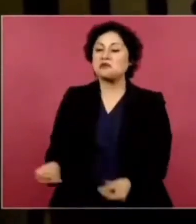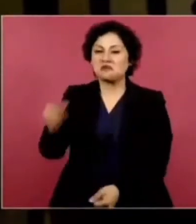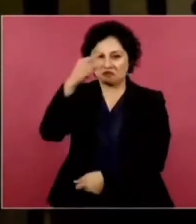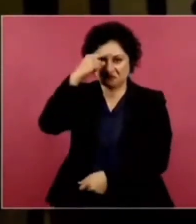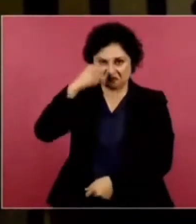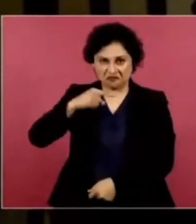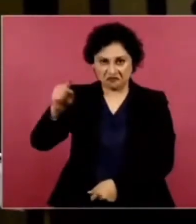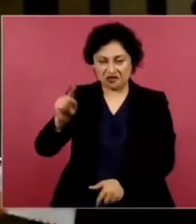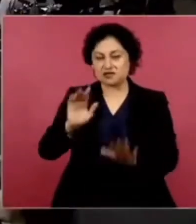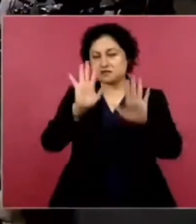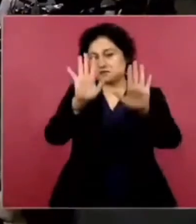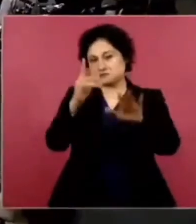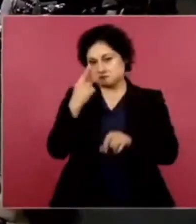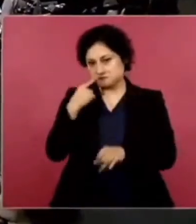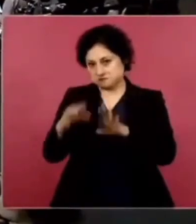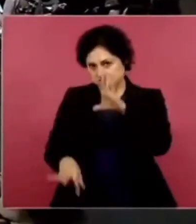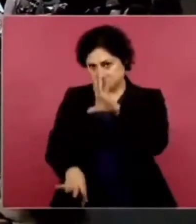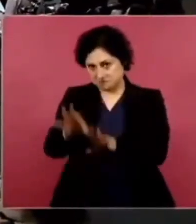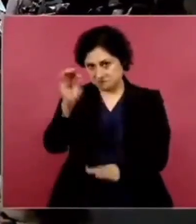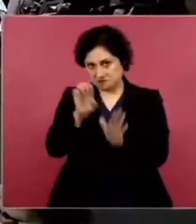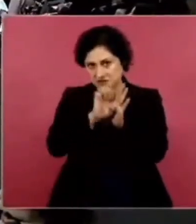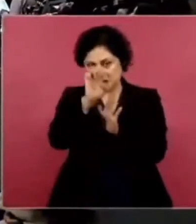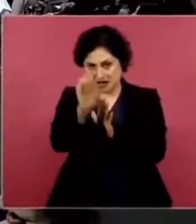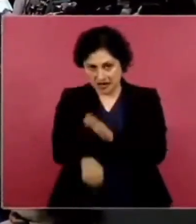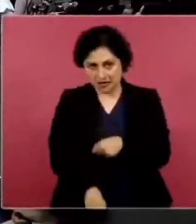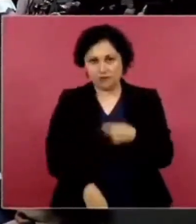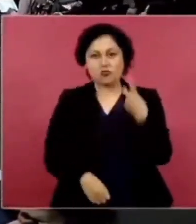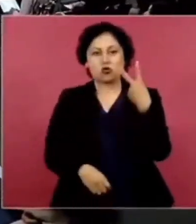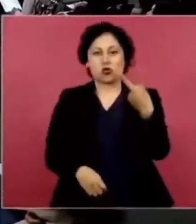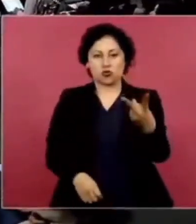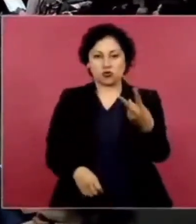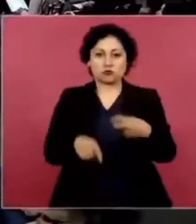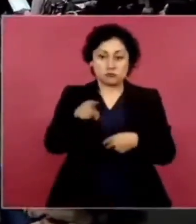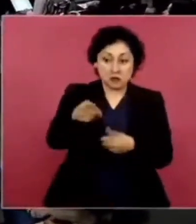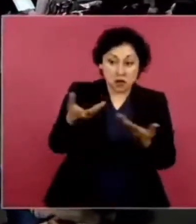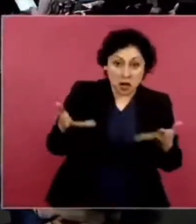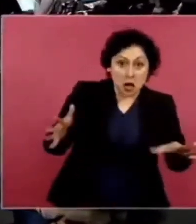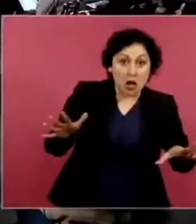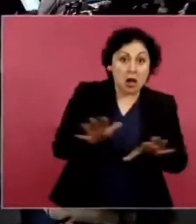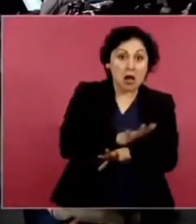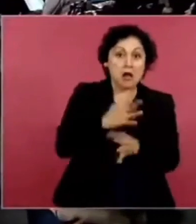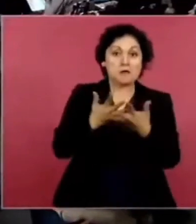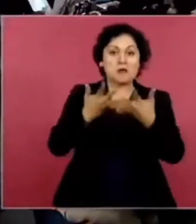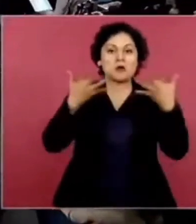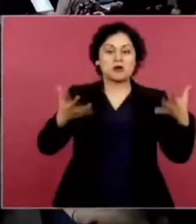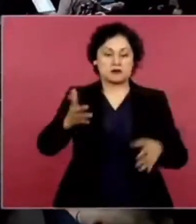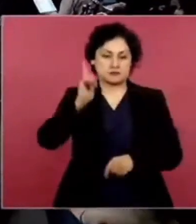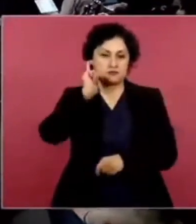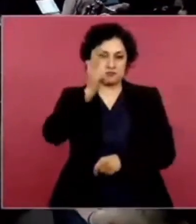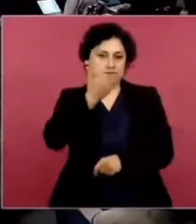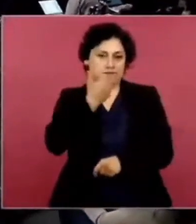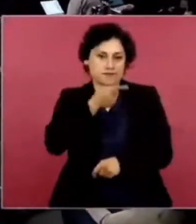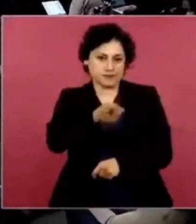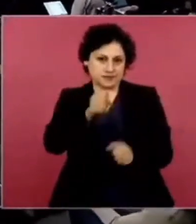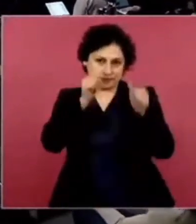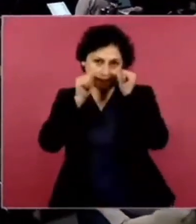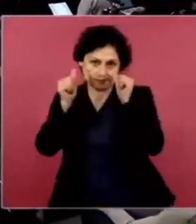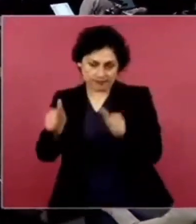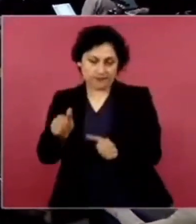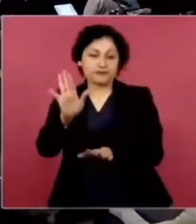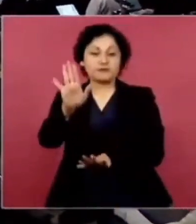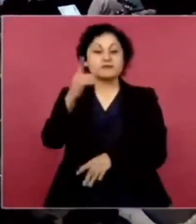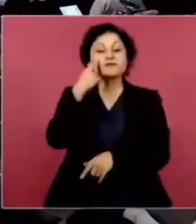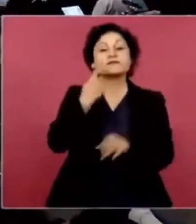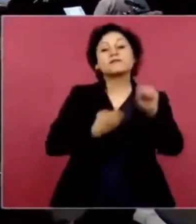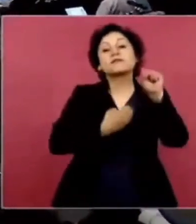ejemplos. Digo, esto es el cambio grande y ojalá nos hablen de ello, pero le pongo dos ejemplos. En Sonora hay